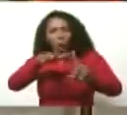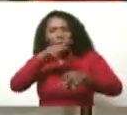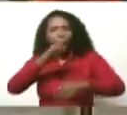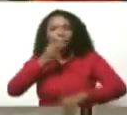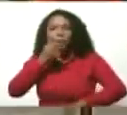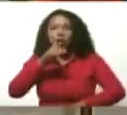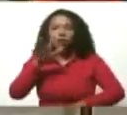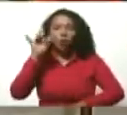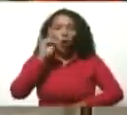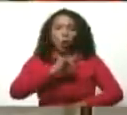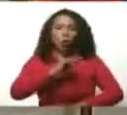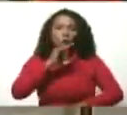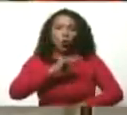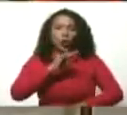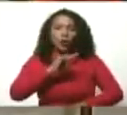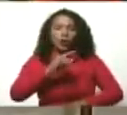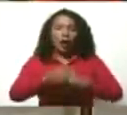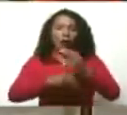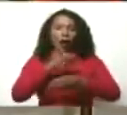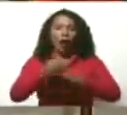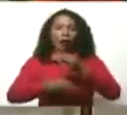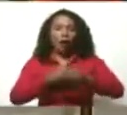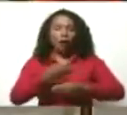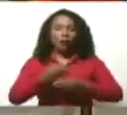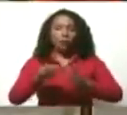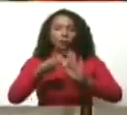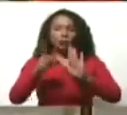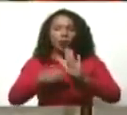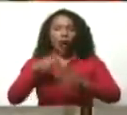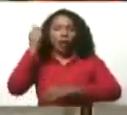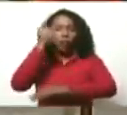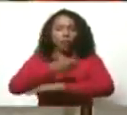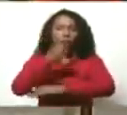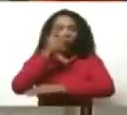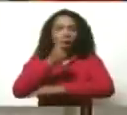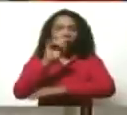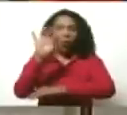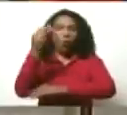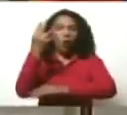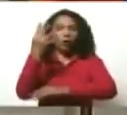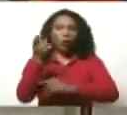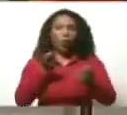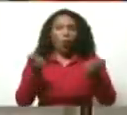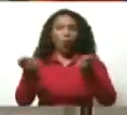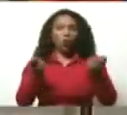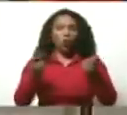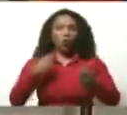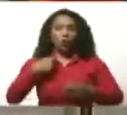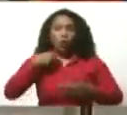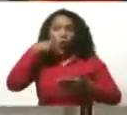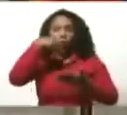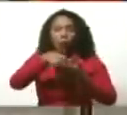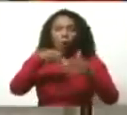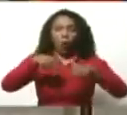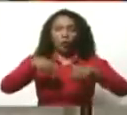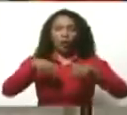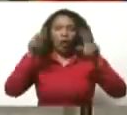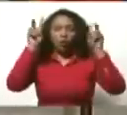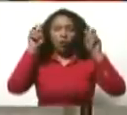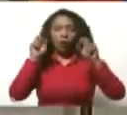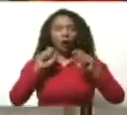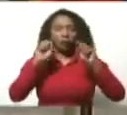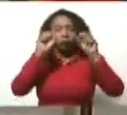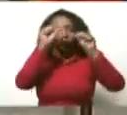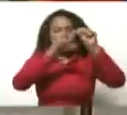próximo lunes se hará efectiva ante el Tribunal Cuarto de Control al que he mencionado en una nueva audiencia